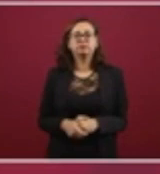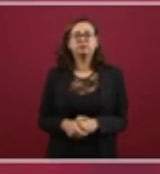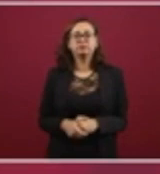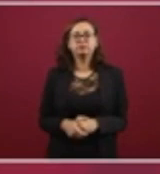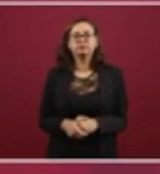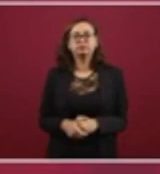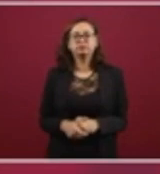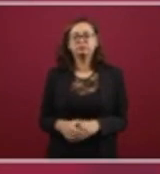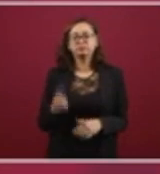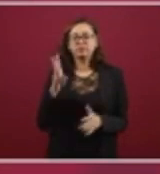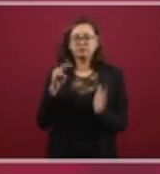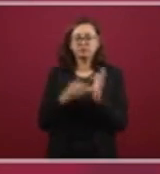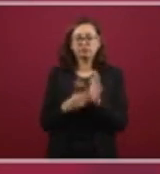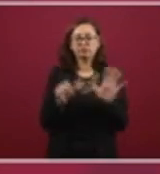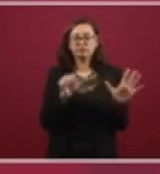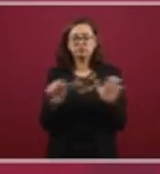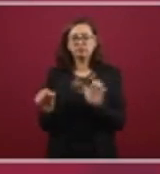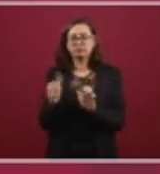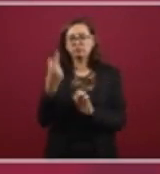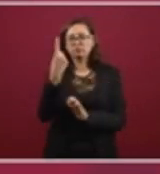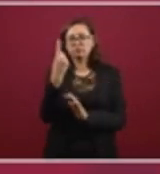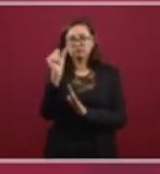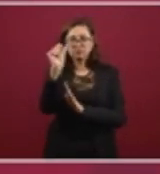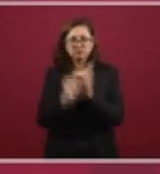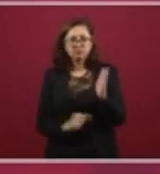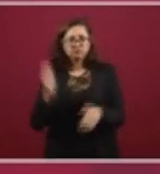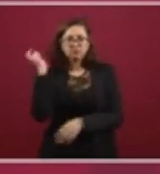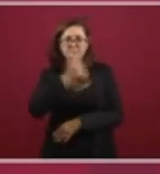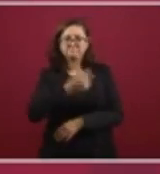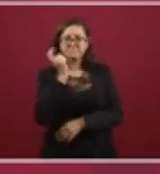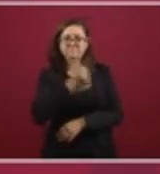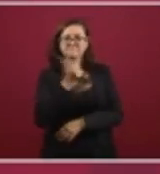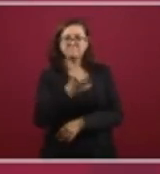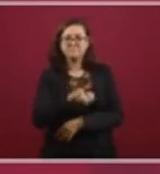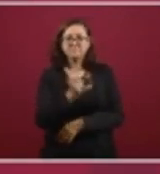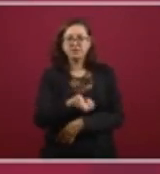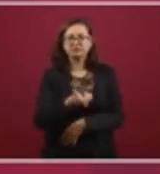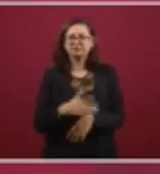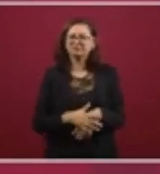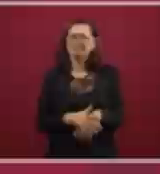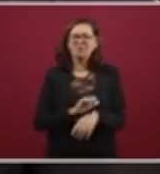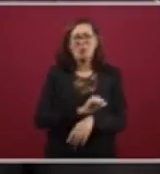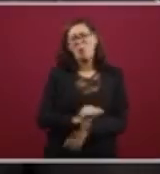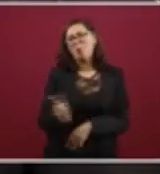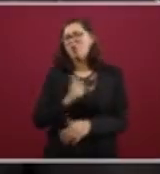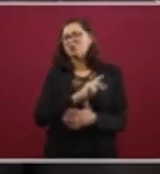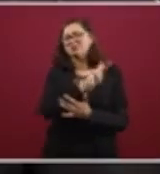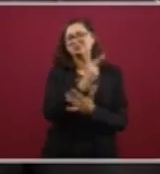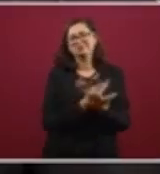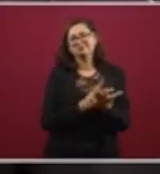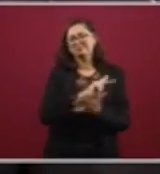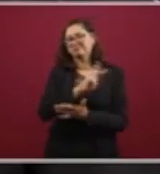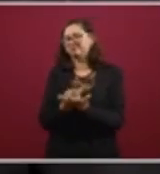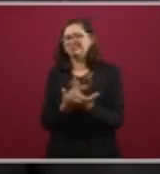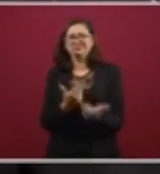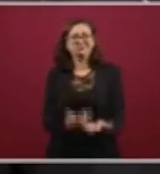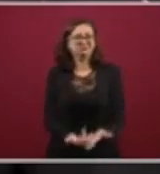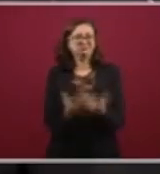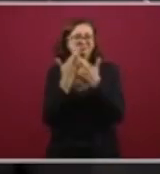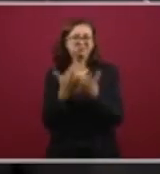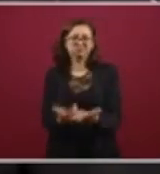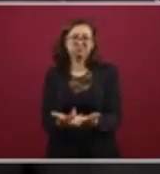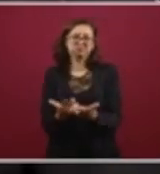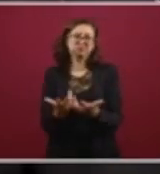ganar 3,600 pesos mensuales. Y hay muchos programas. Entonces, no